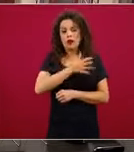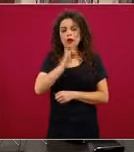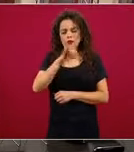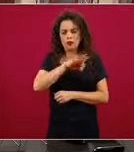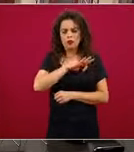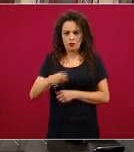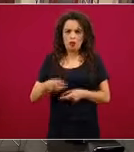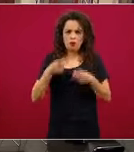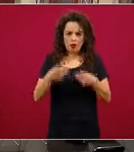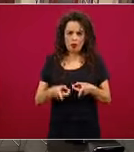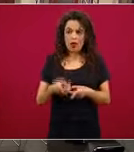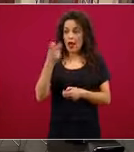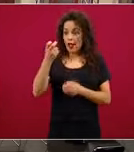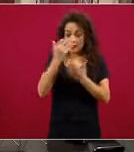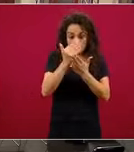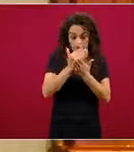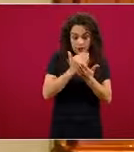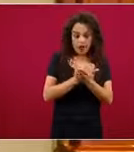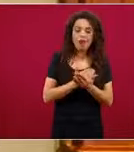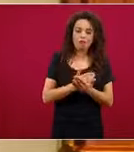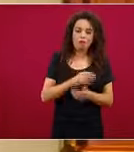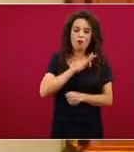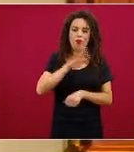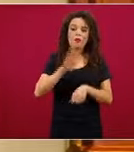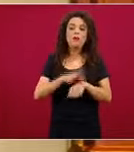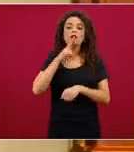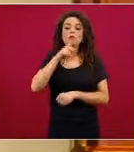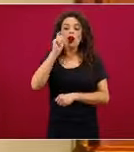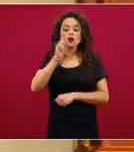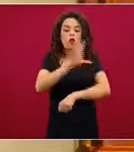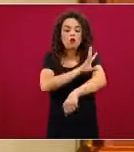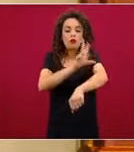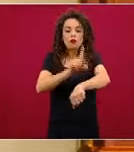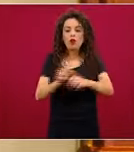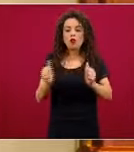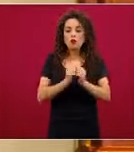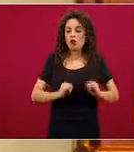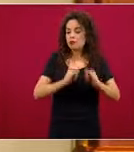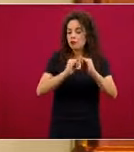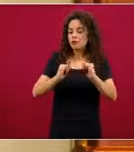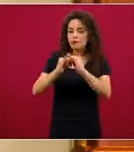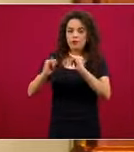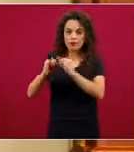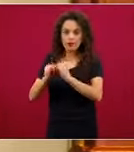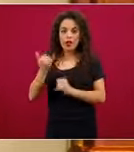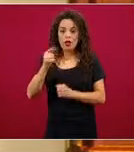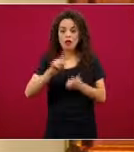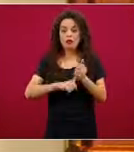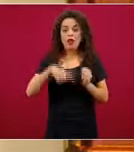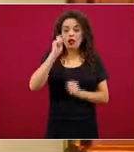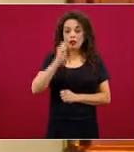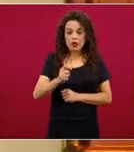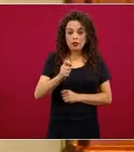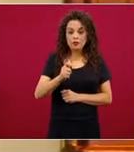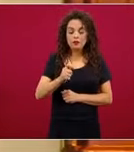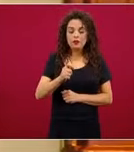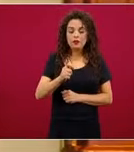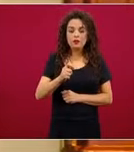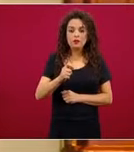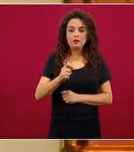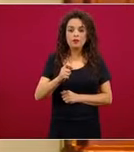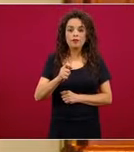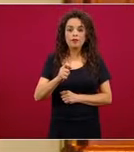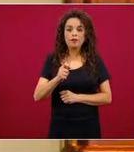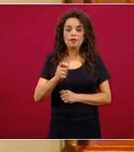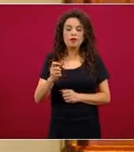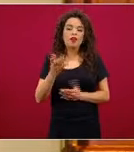han permitido hacerlo, mejorar la coordinación interinstitucional y establecer estructuras nacionales de salud estandarizadas. Eso